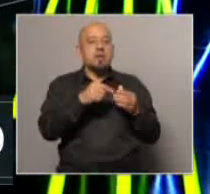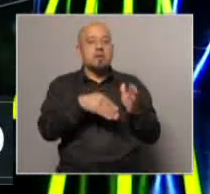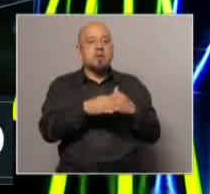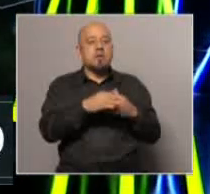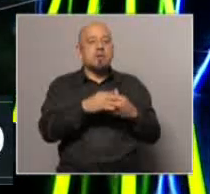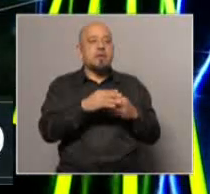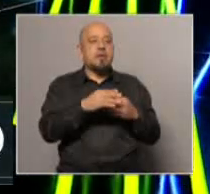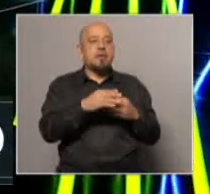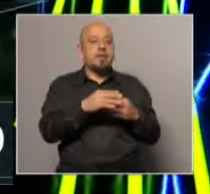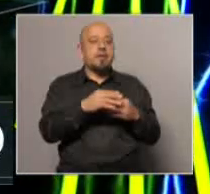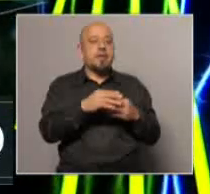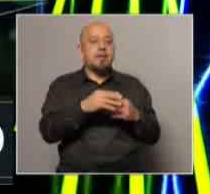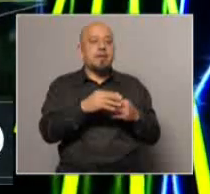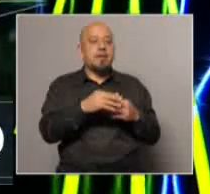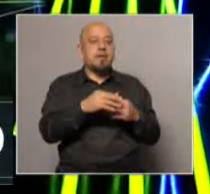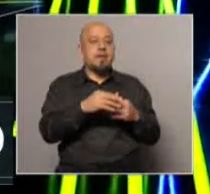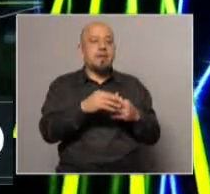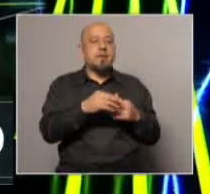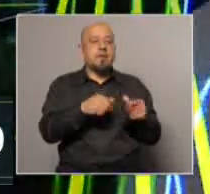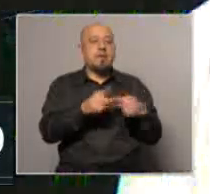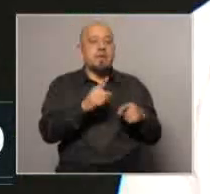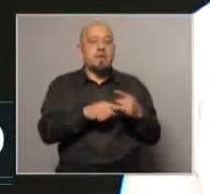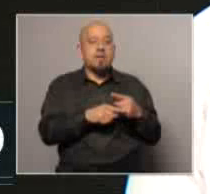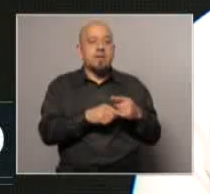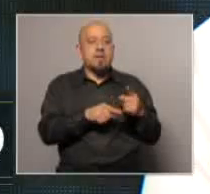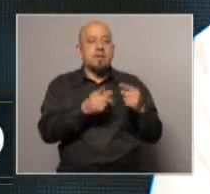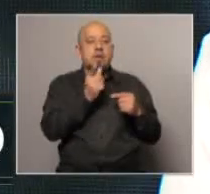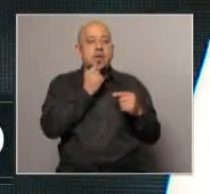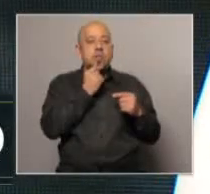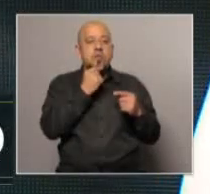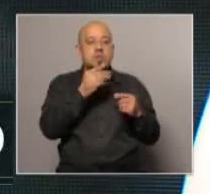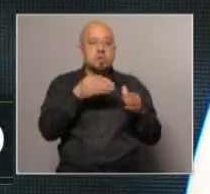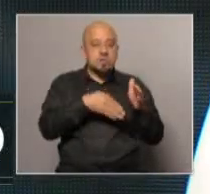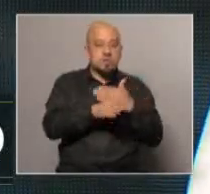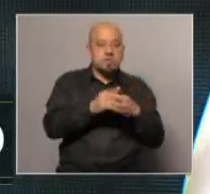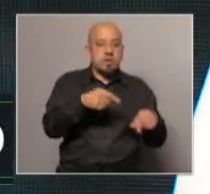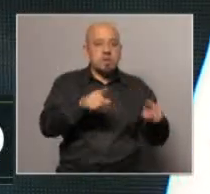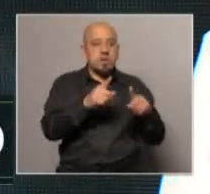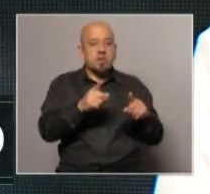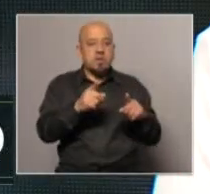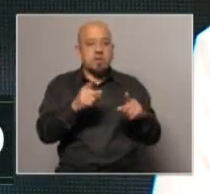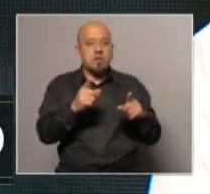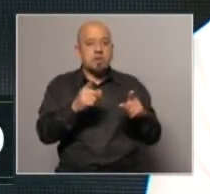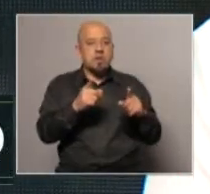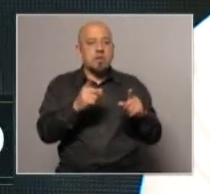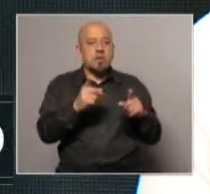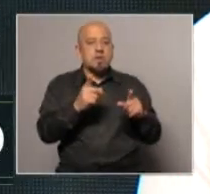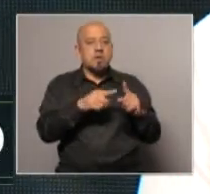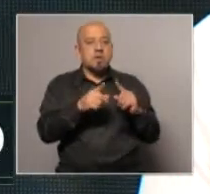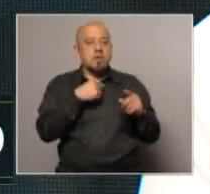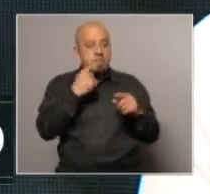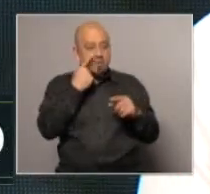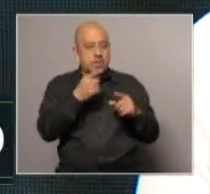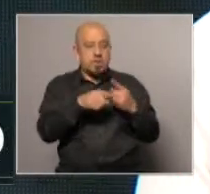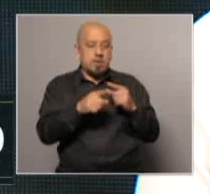estamos tirando vino de contrabando a Brasil, entonces la policía se mete en las bodegas de Progreso y de la Ruta 5 para